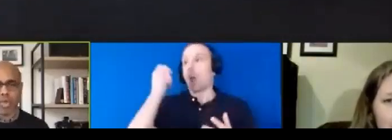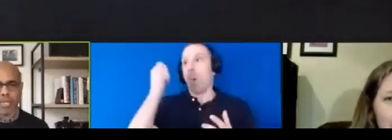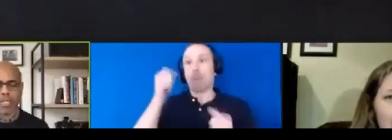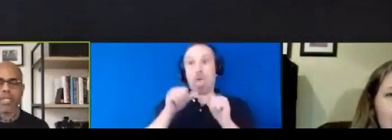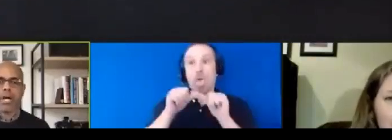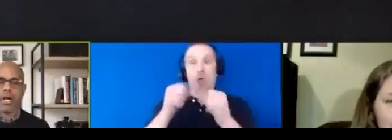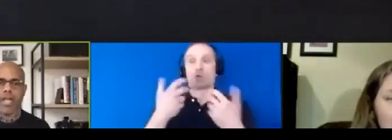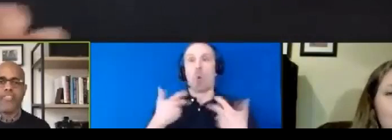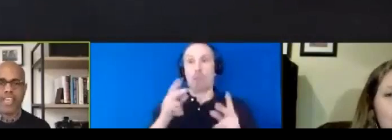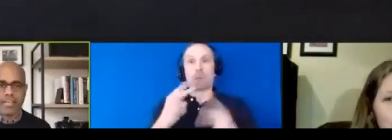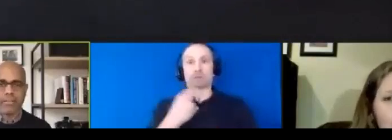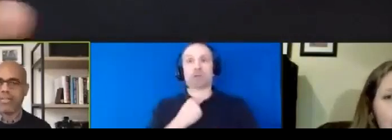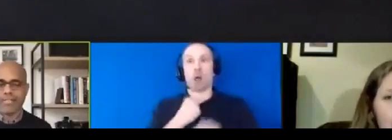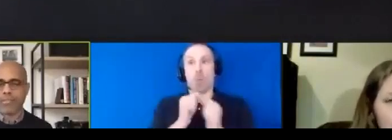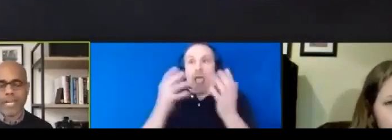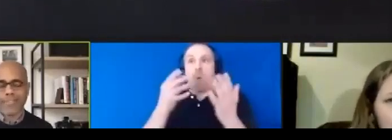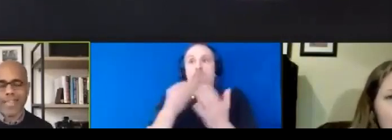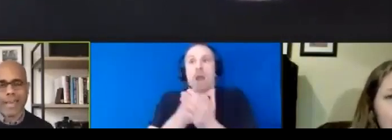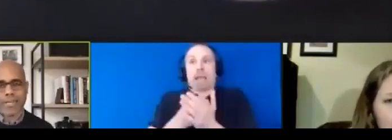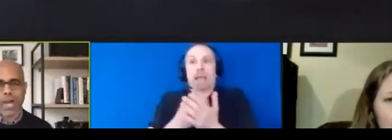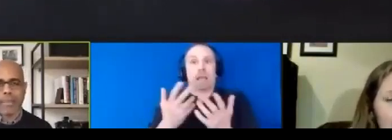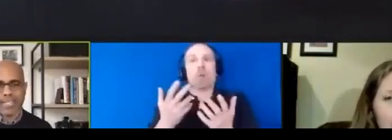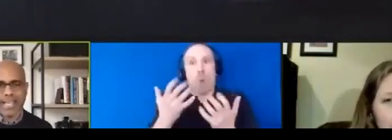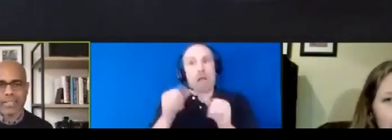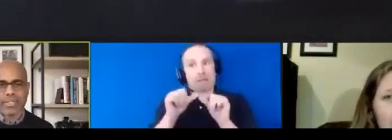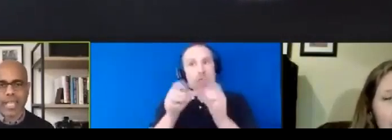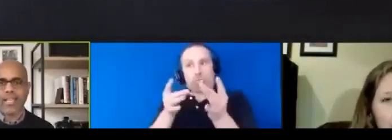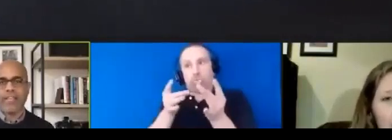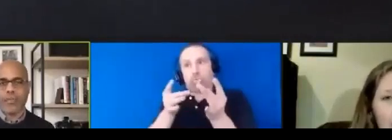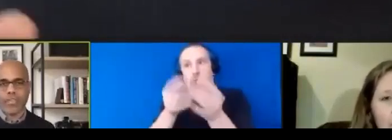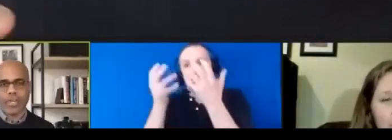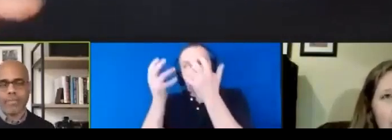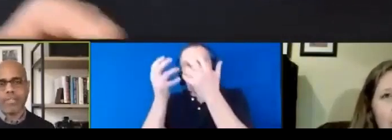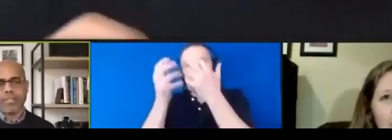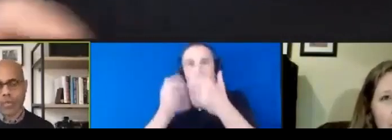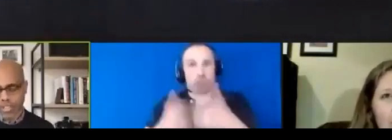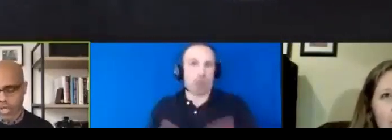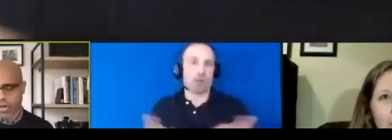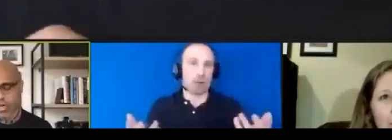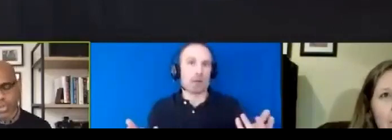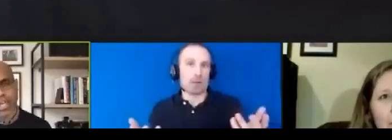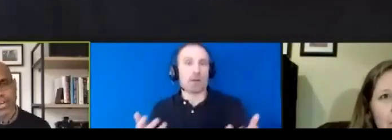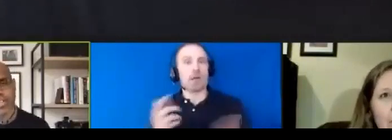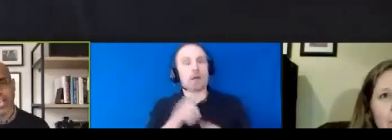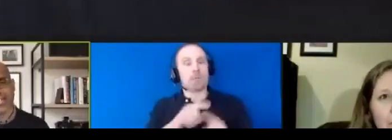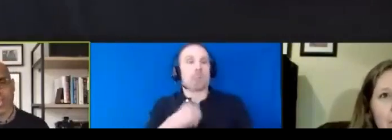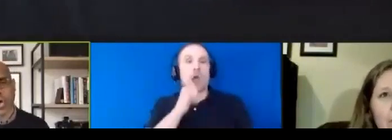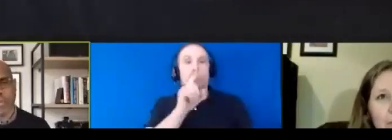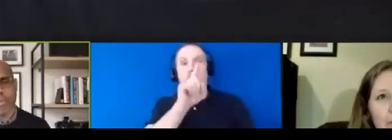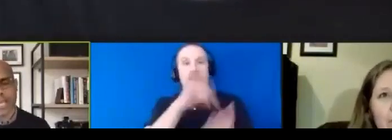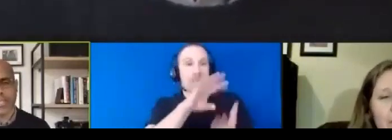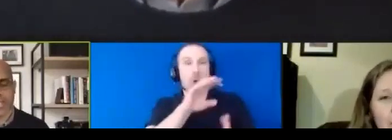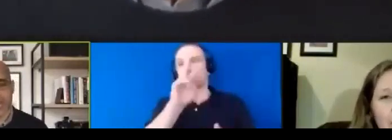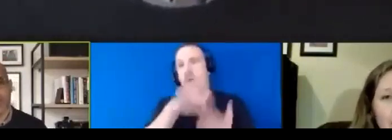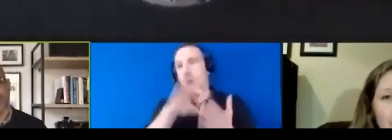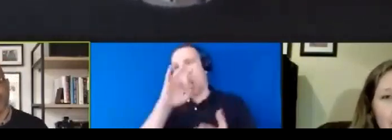de acuerdo a pasar esta ley para el 14 de marzo así que pasar un poquito de tiempo